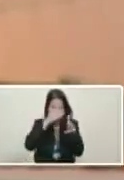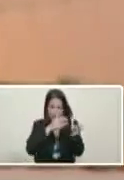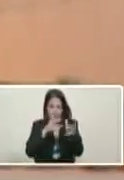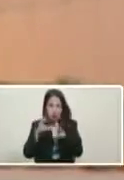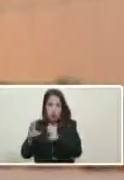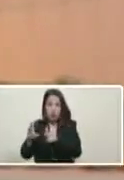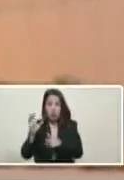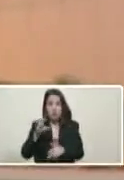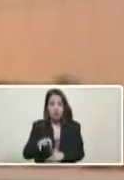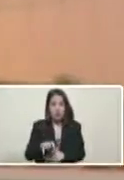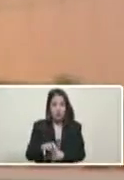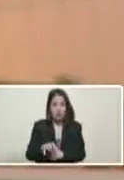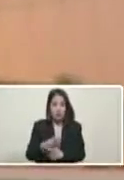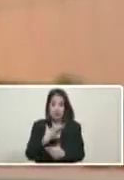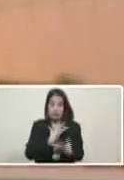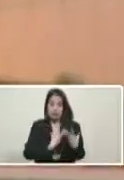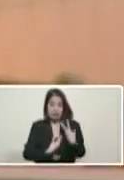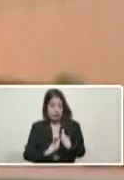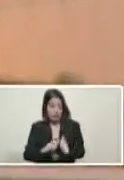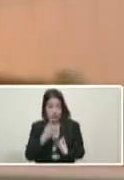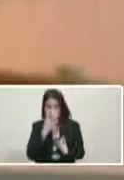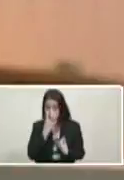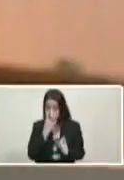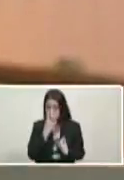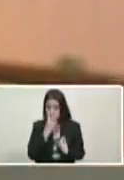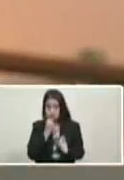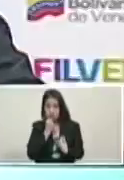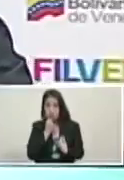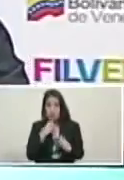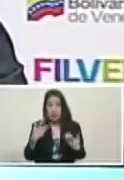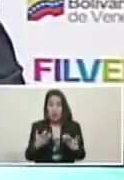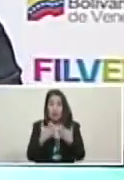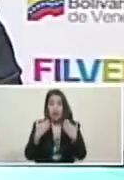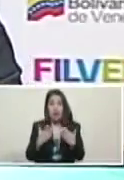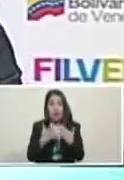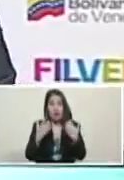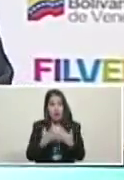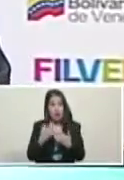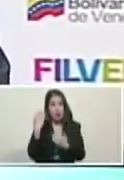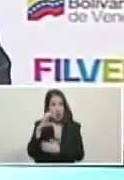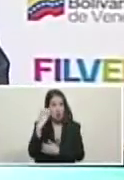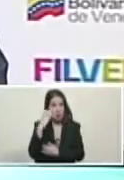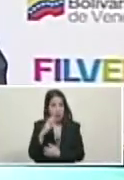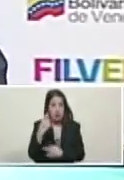Triste, triste, triste la guerra colombiana. Y continúa